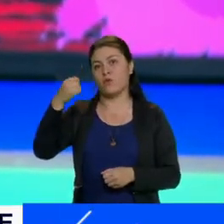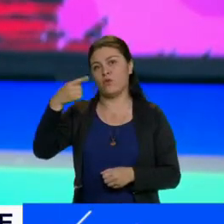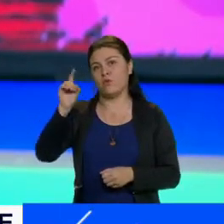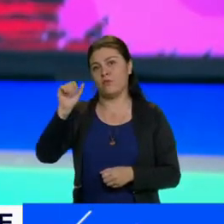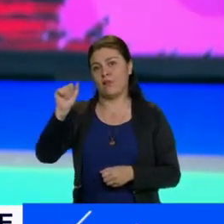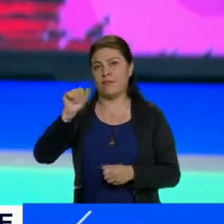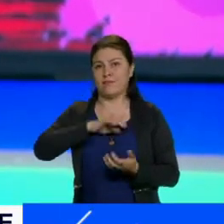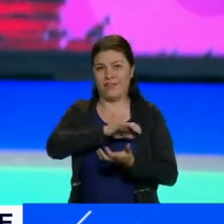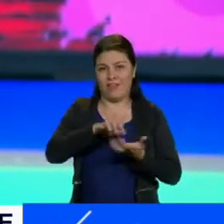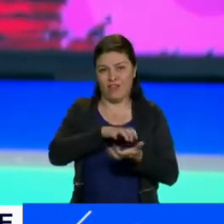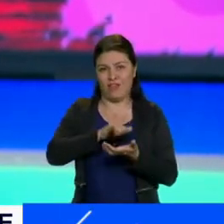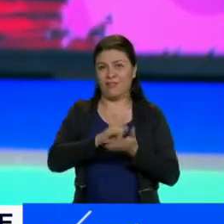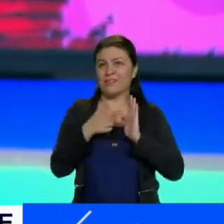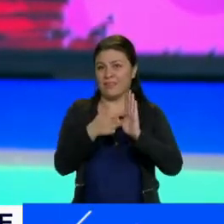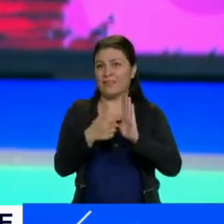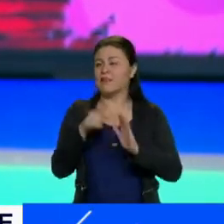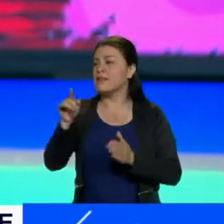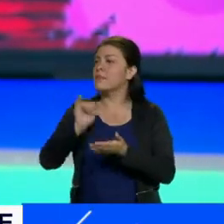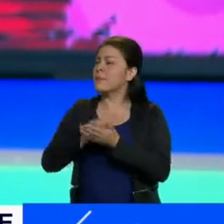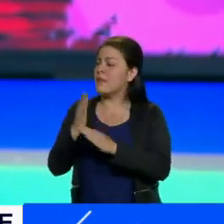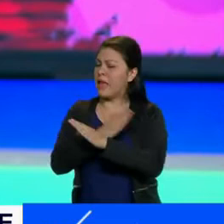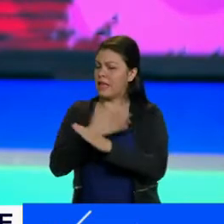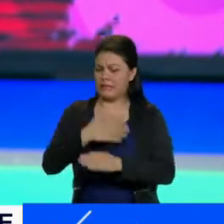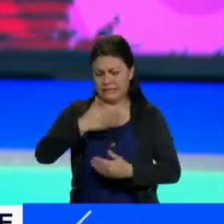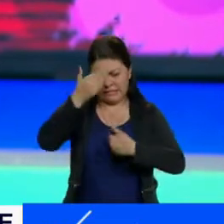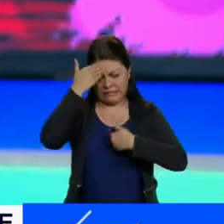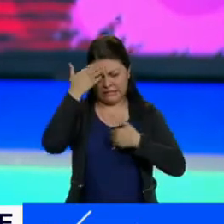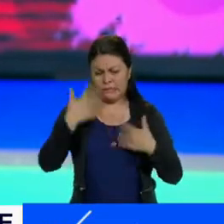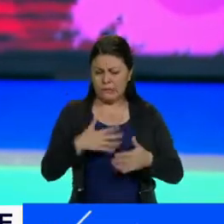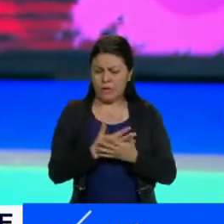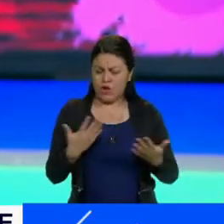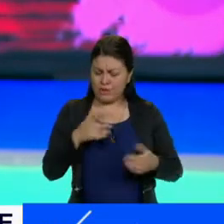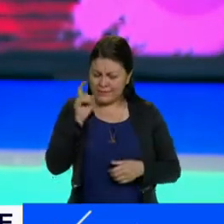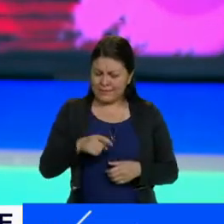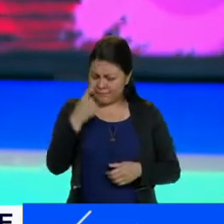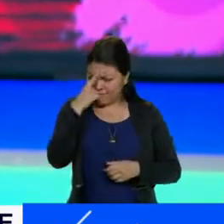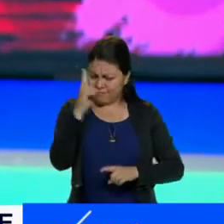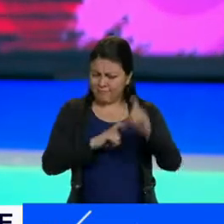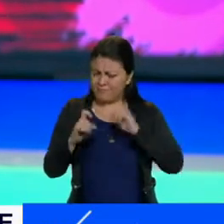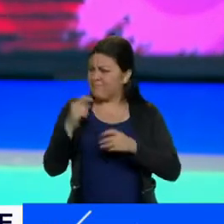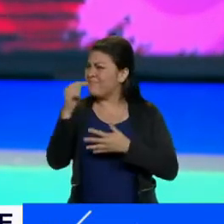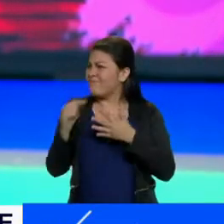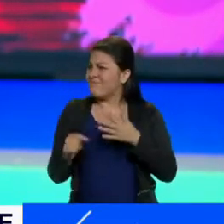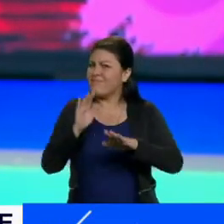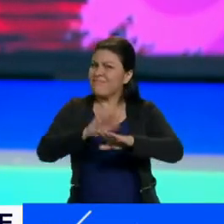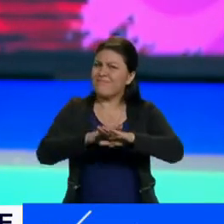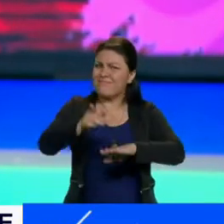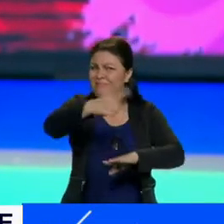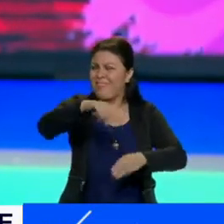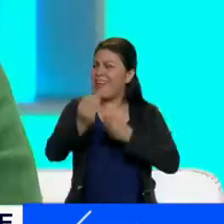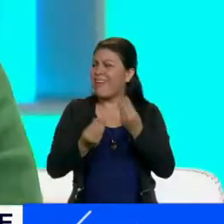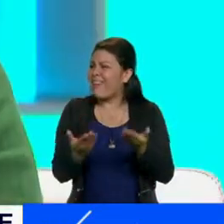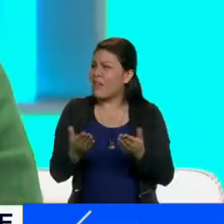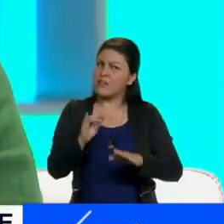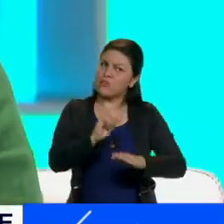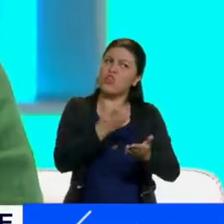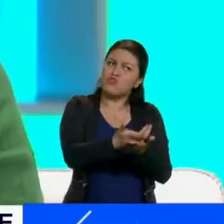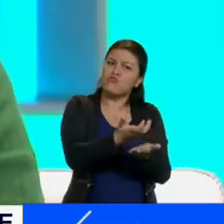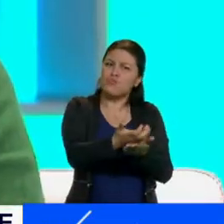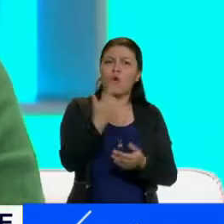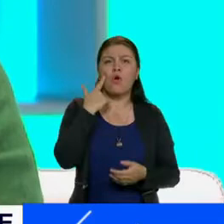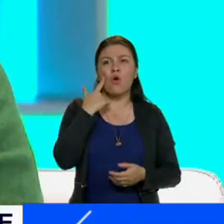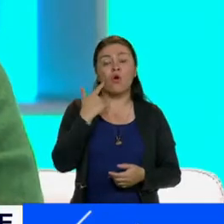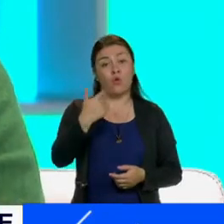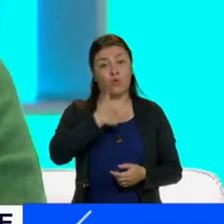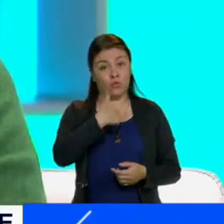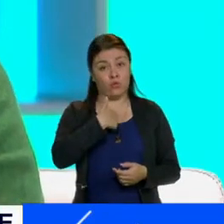hacer una vez tomó conciencia y conocimiento de esta realidad que otras personas podrían emular? Yo soy